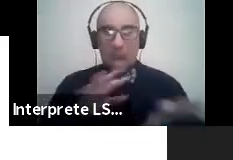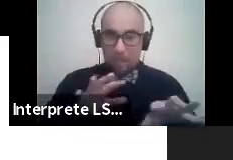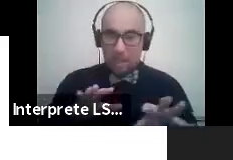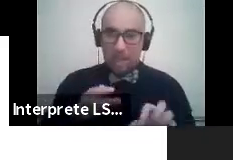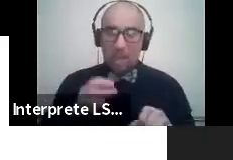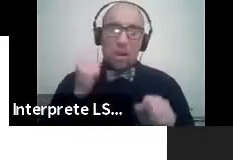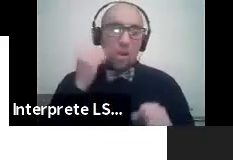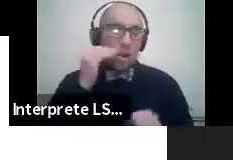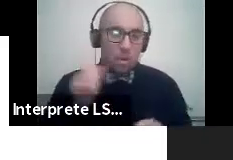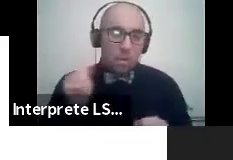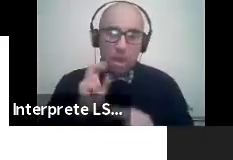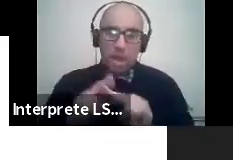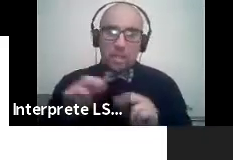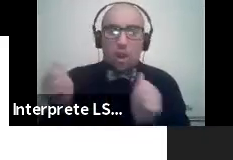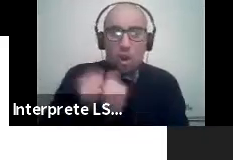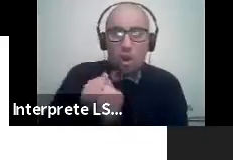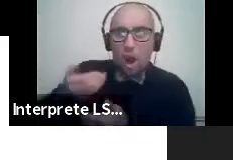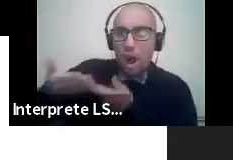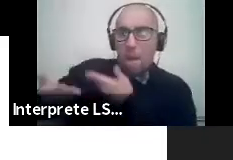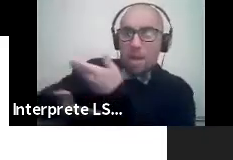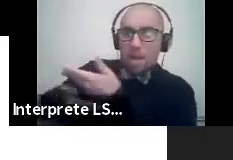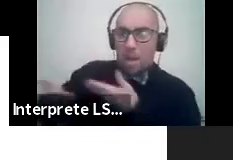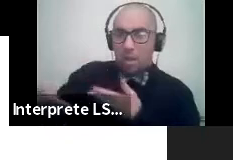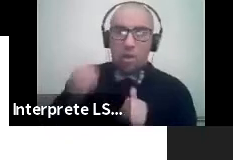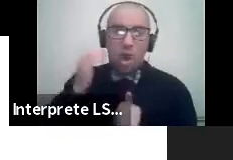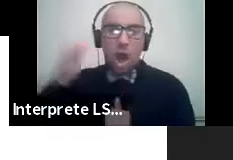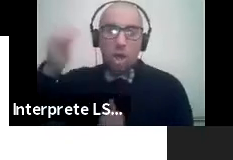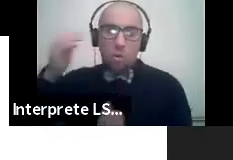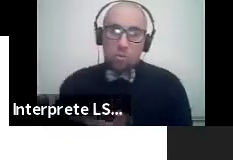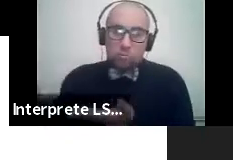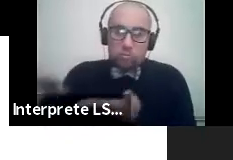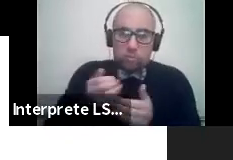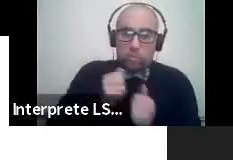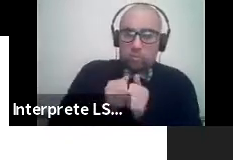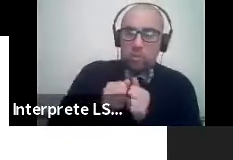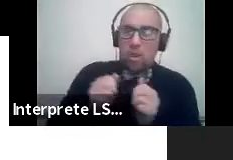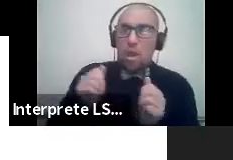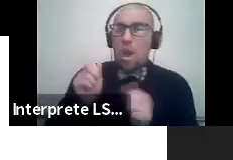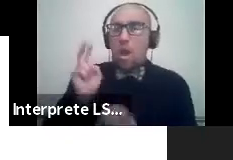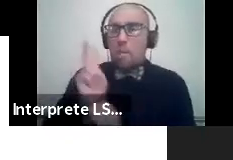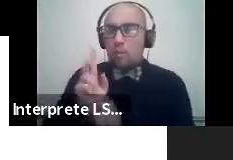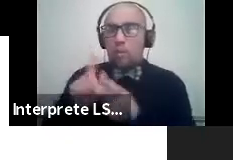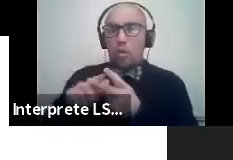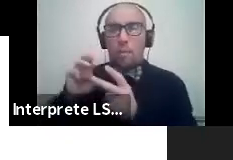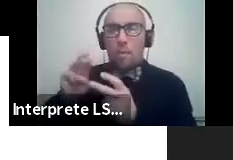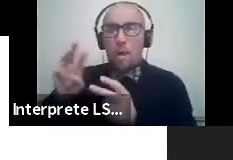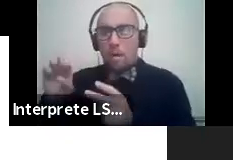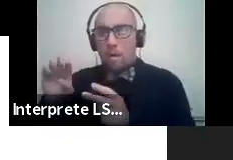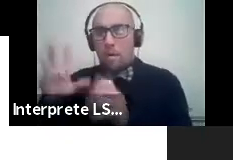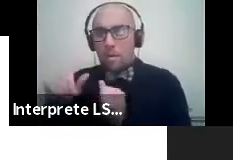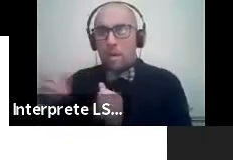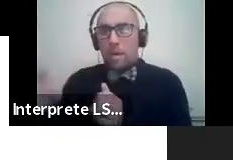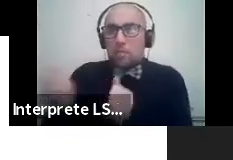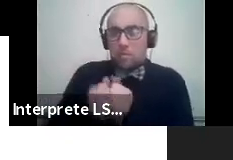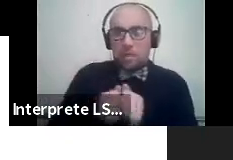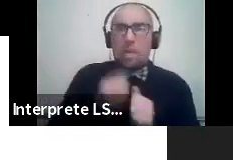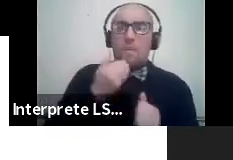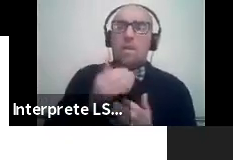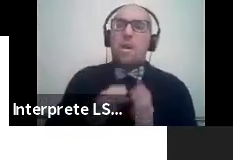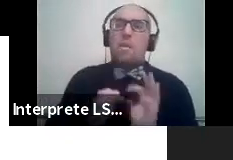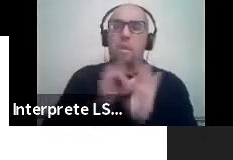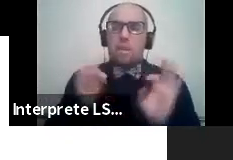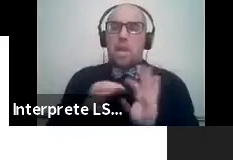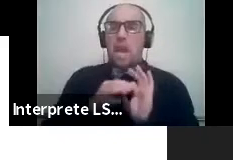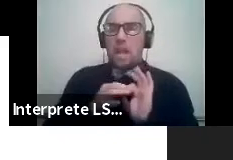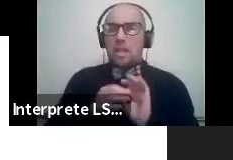en compañía de este mediador significativo, este educador, esta educadora. Aquí quiero agradecer especialmente también el